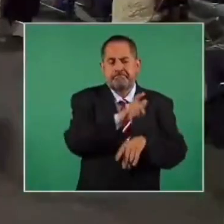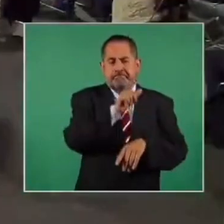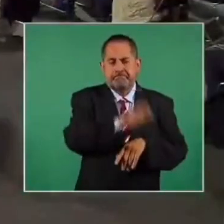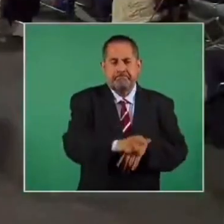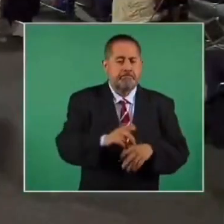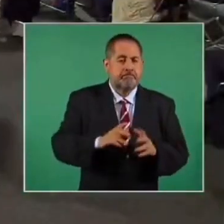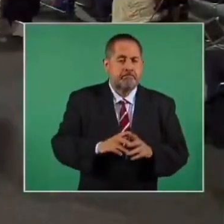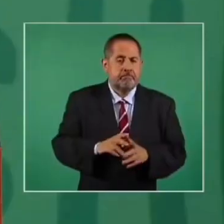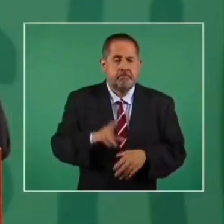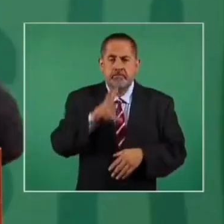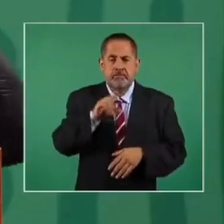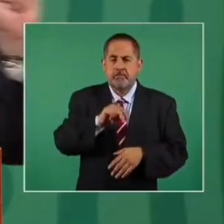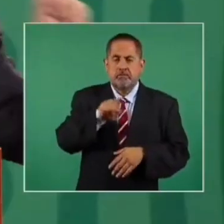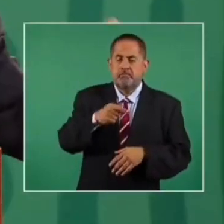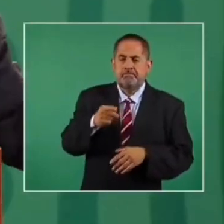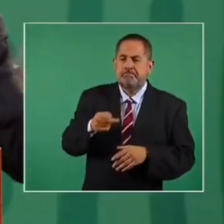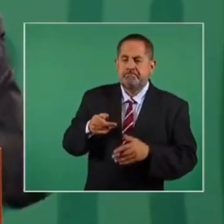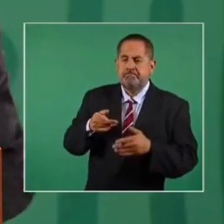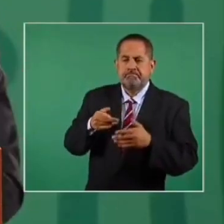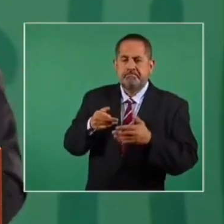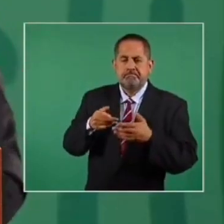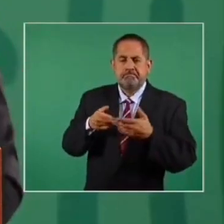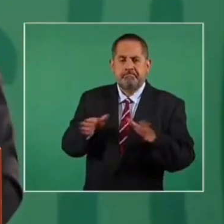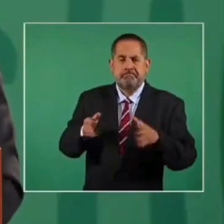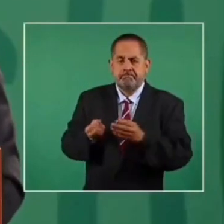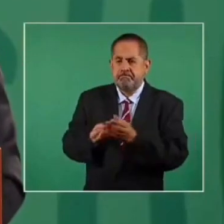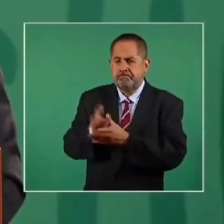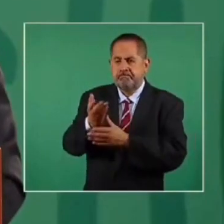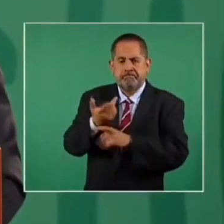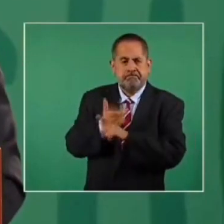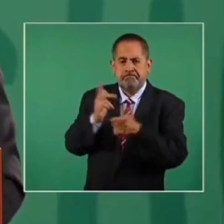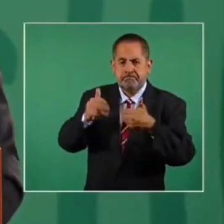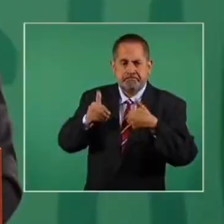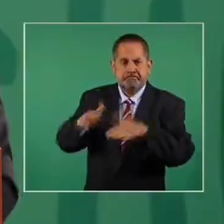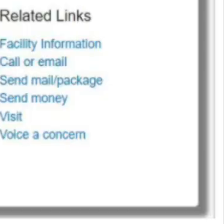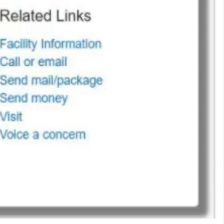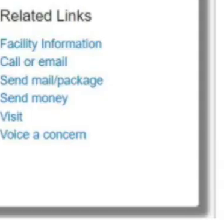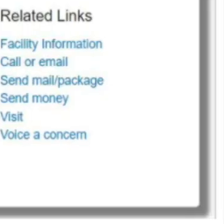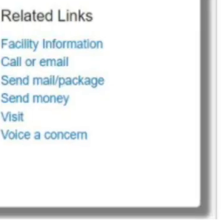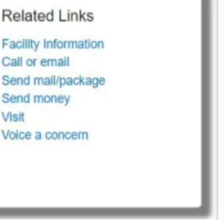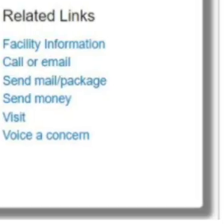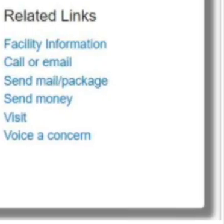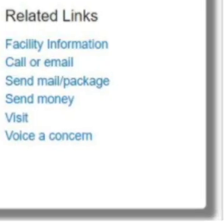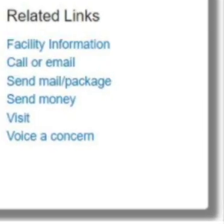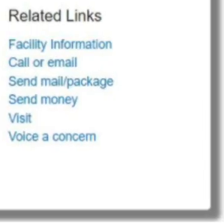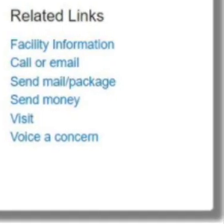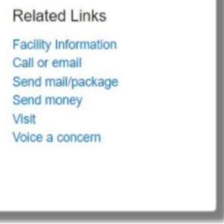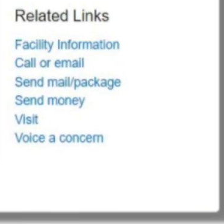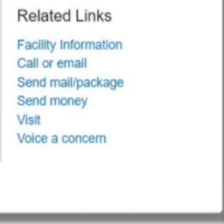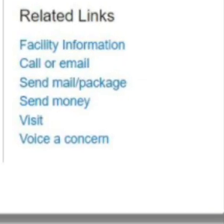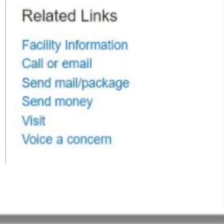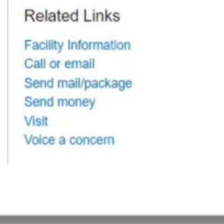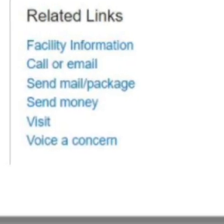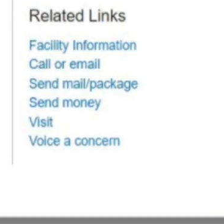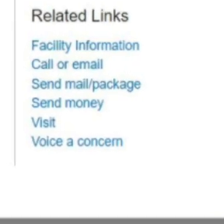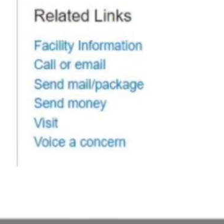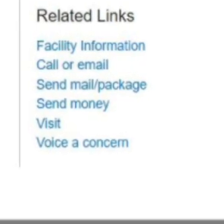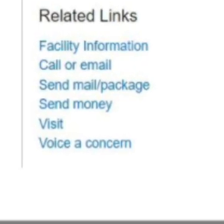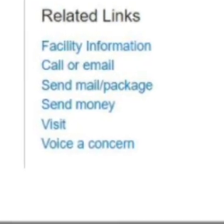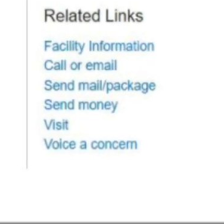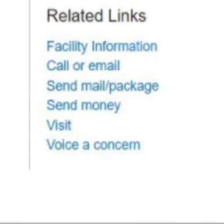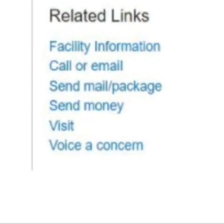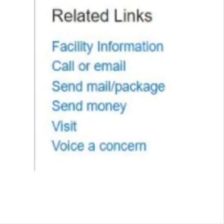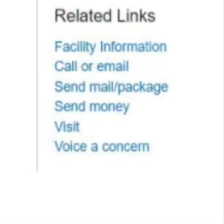secretario de Relaciones Exteriores en la conferencia matutina desde Palacio Nacional, luego de que el estado del